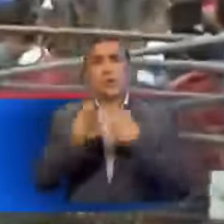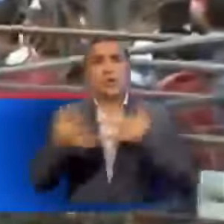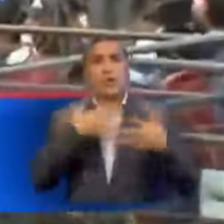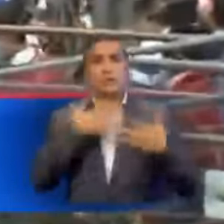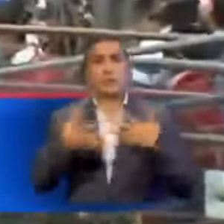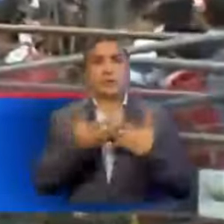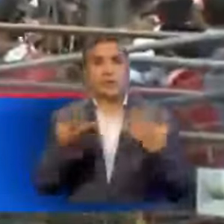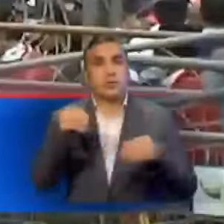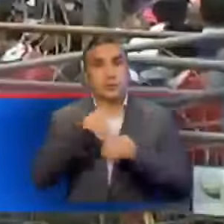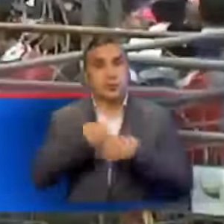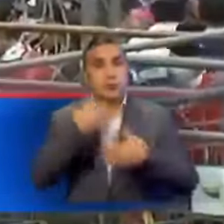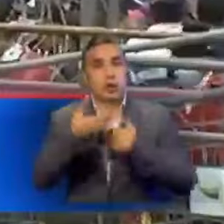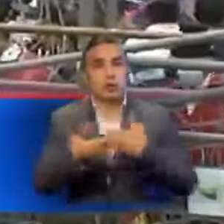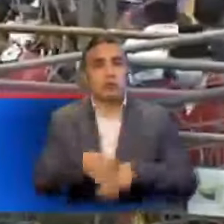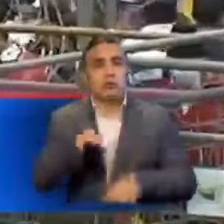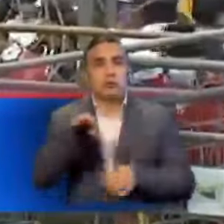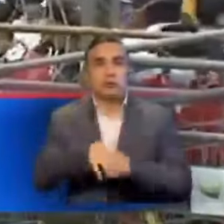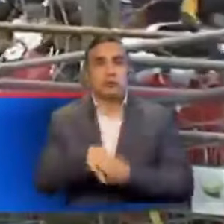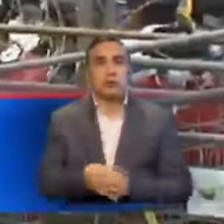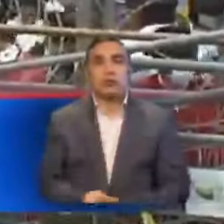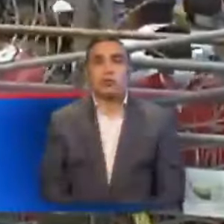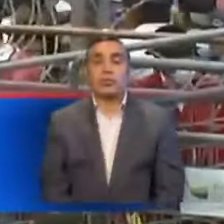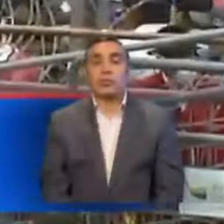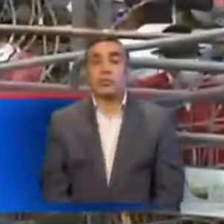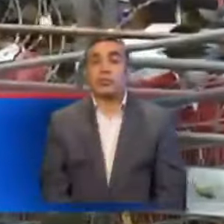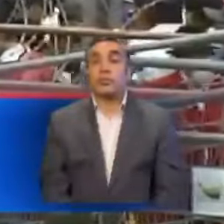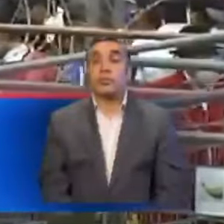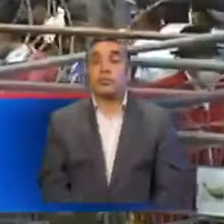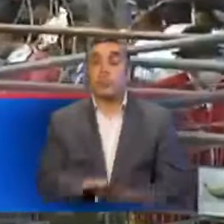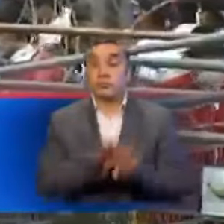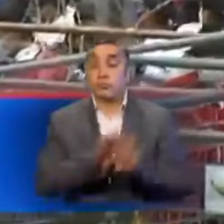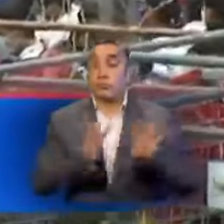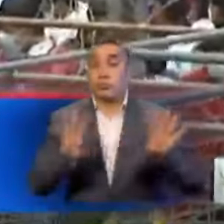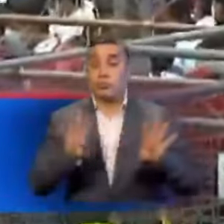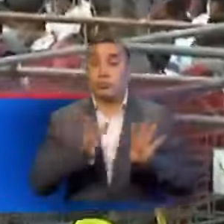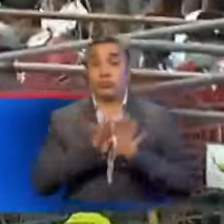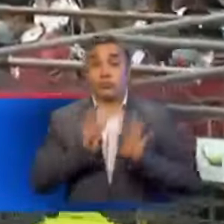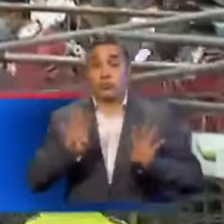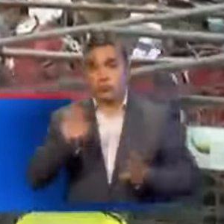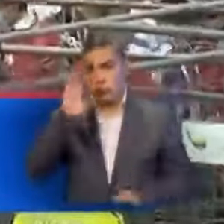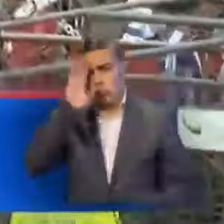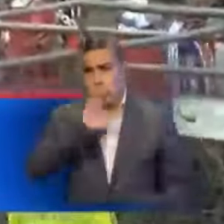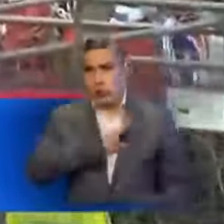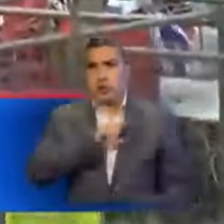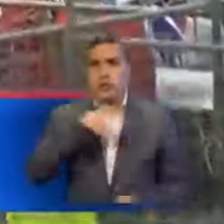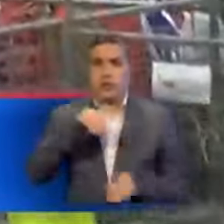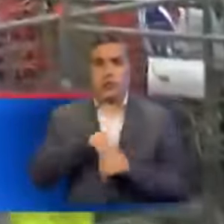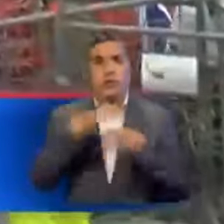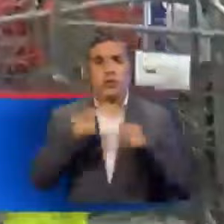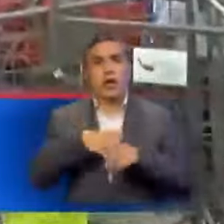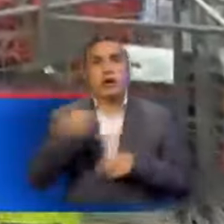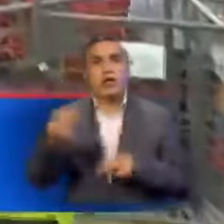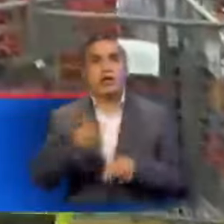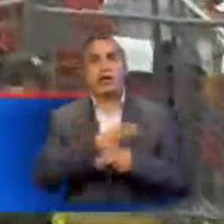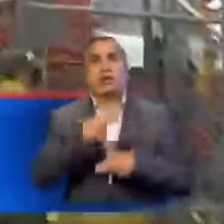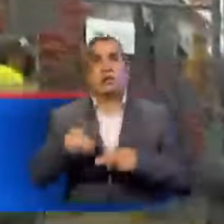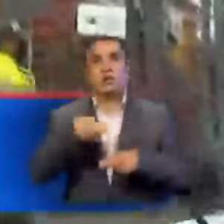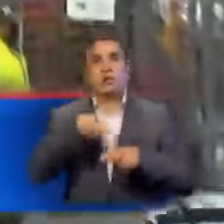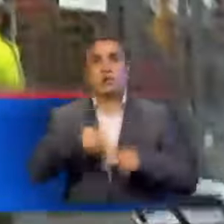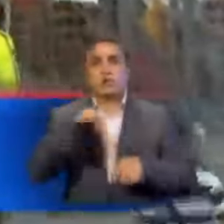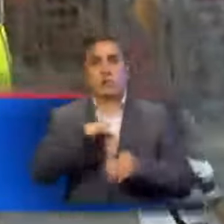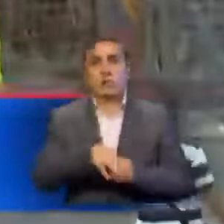transparencia en este proceso electoral. Hay un fuerte cerco policial y militar adentro y afuera del Consejo